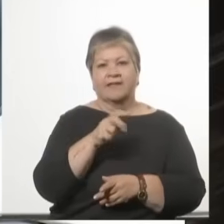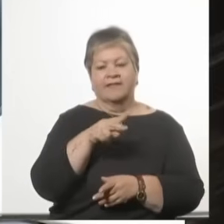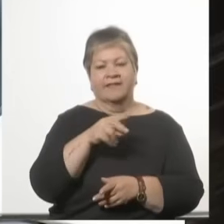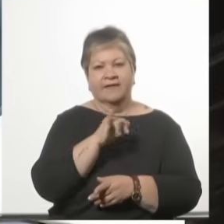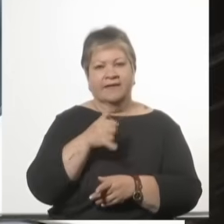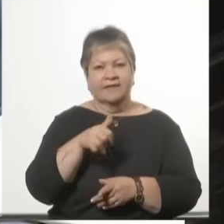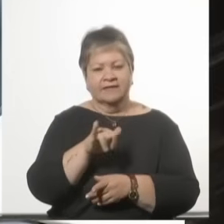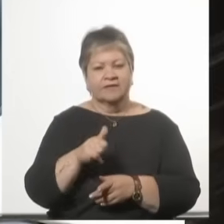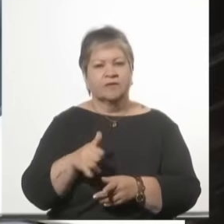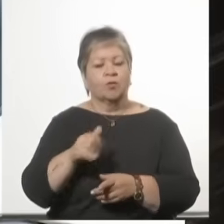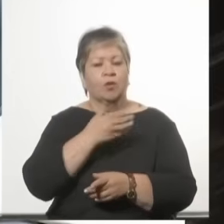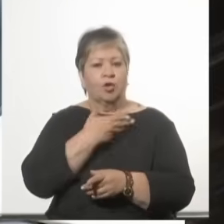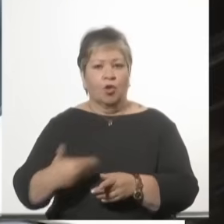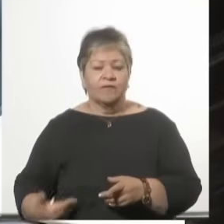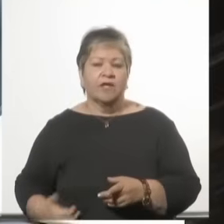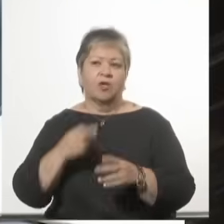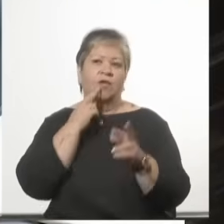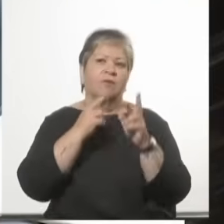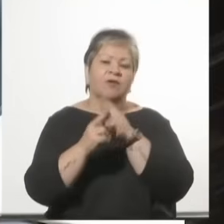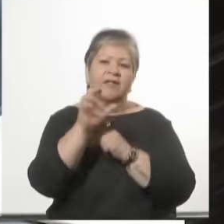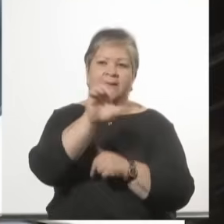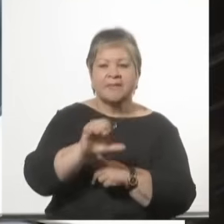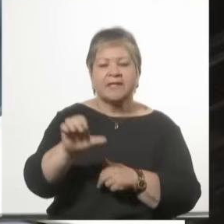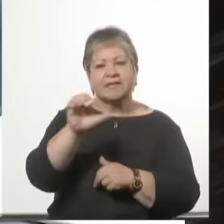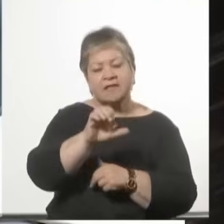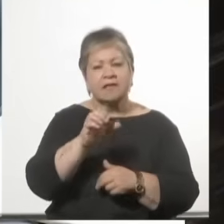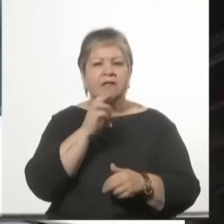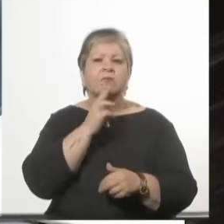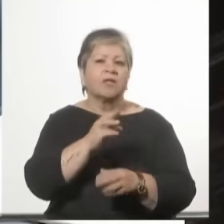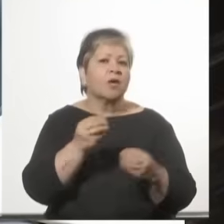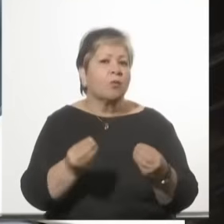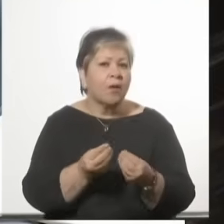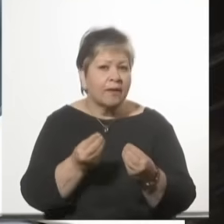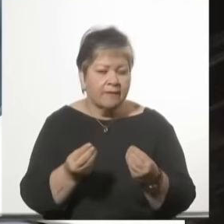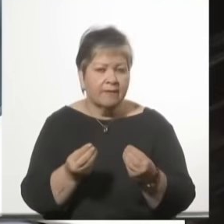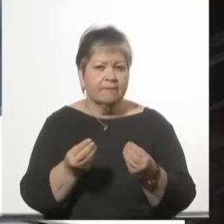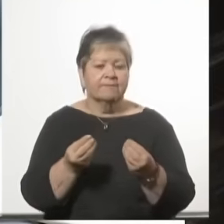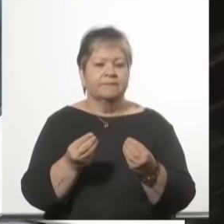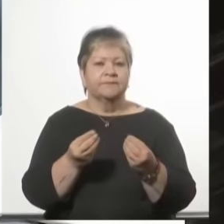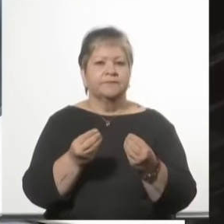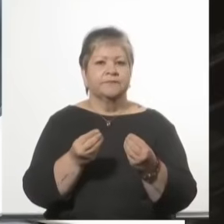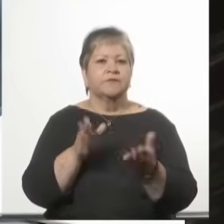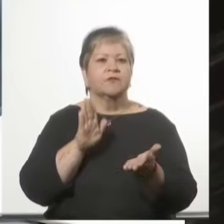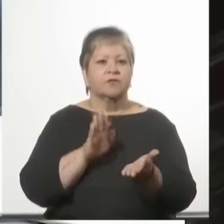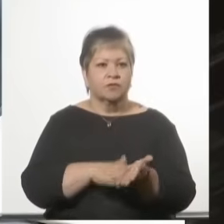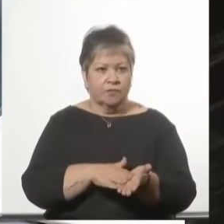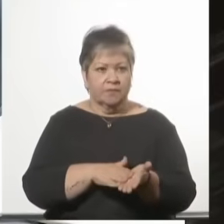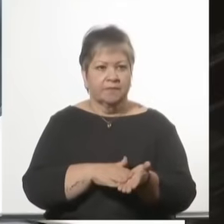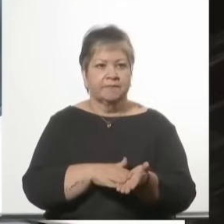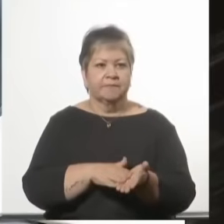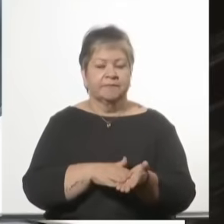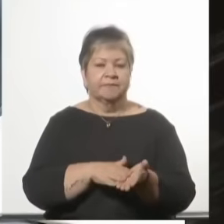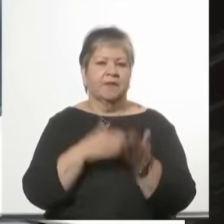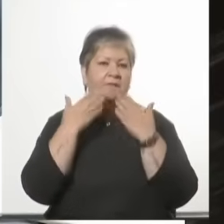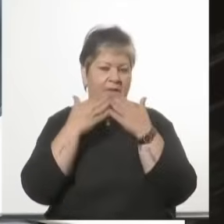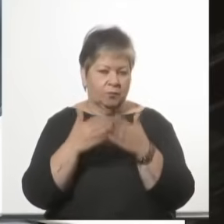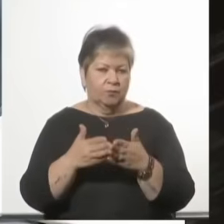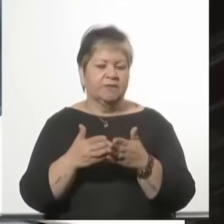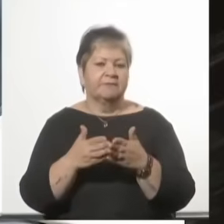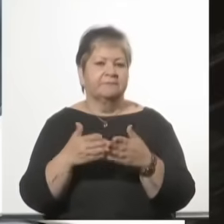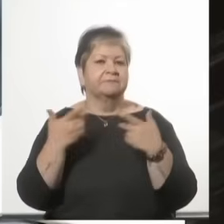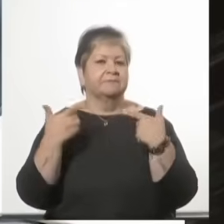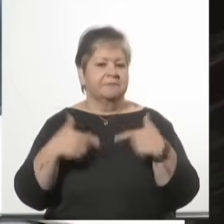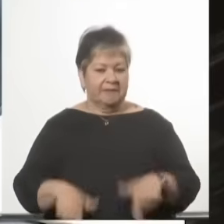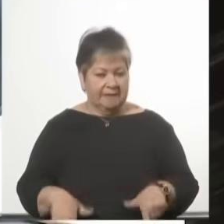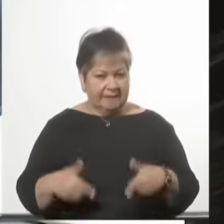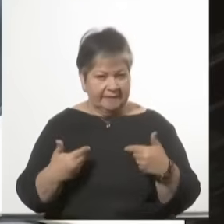el gobierno le dio respuesta a la empresa y cuál fue la respuesta. Sobre esta pregunta, esta ministra